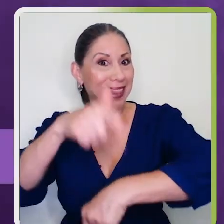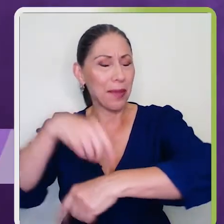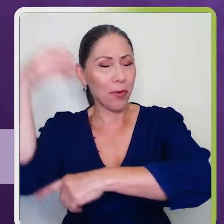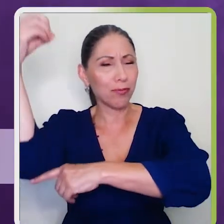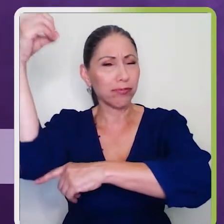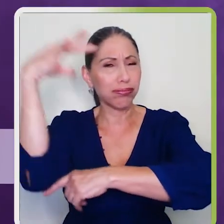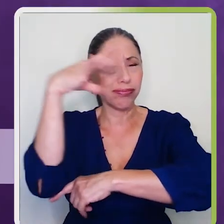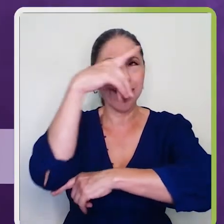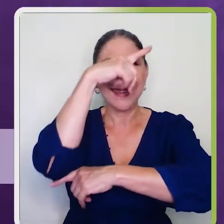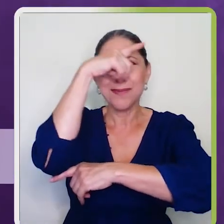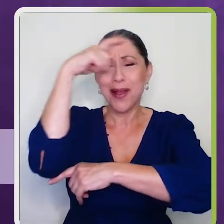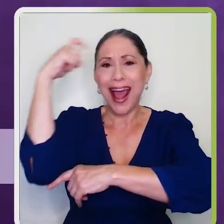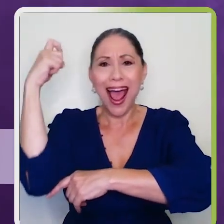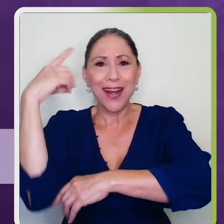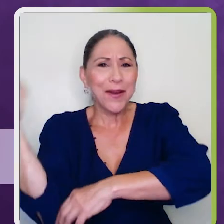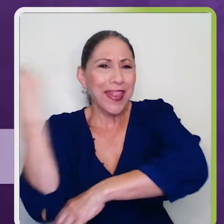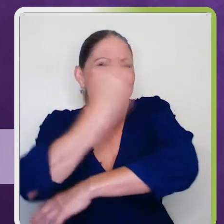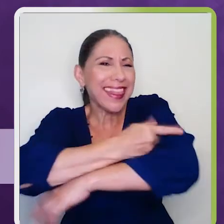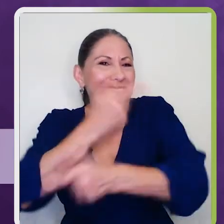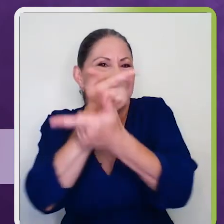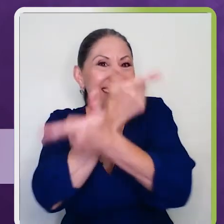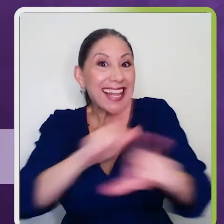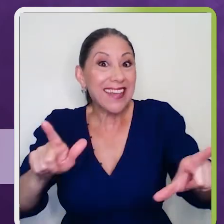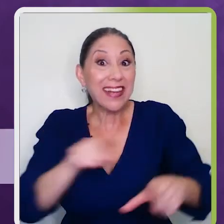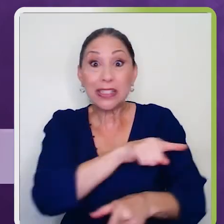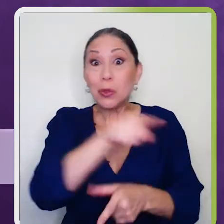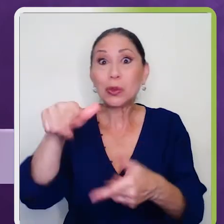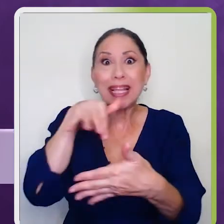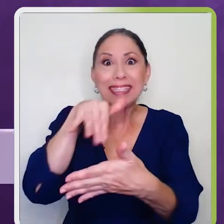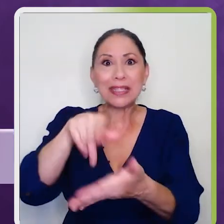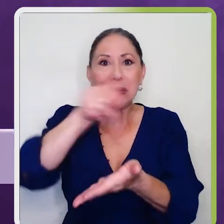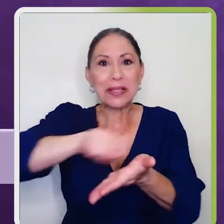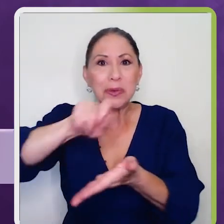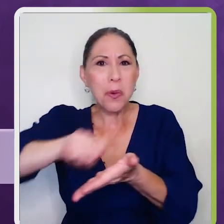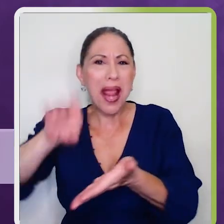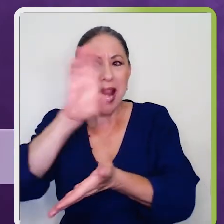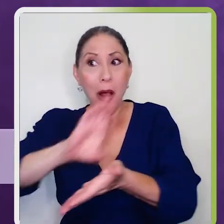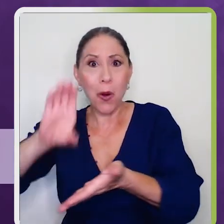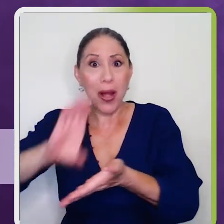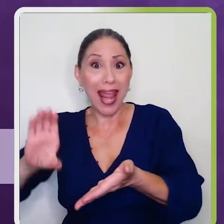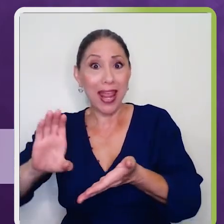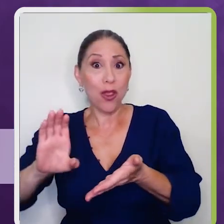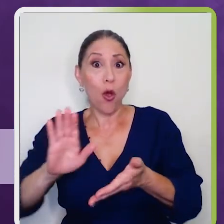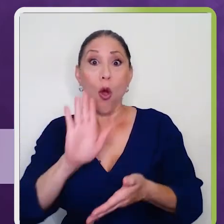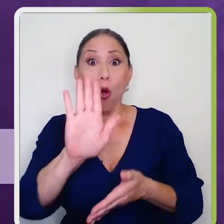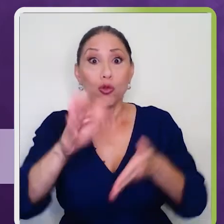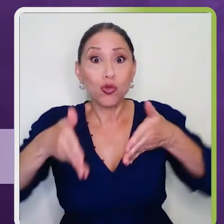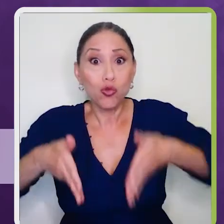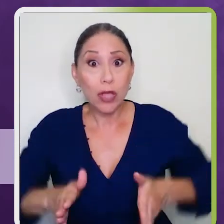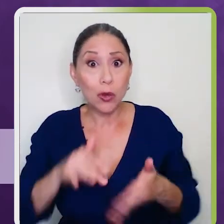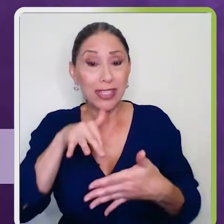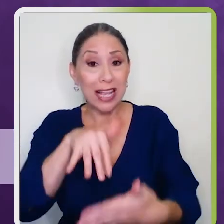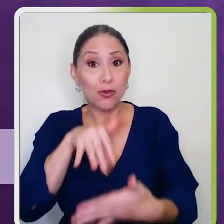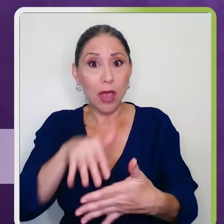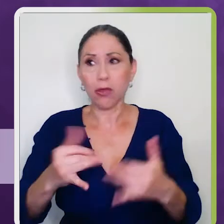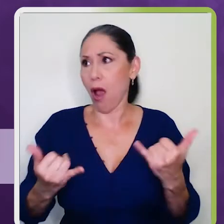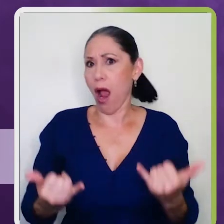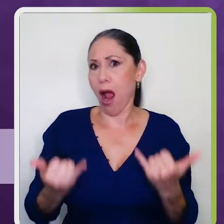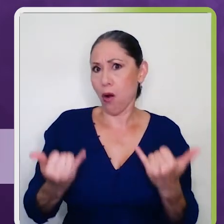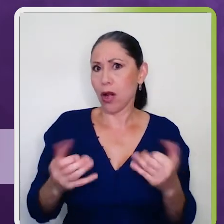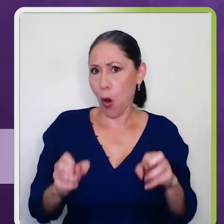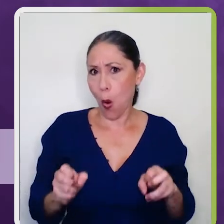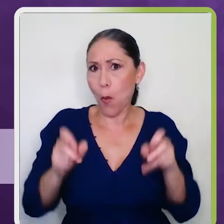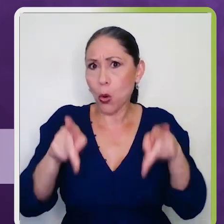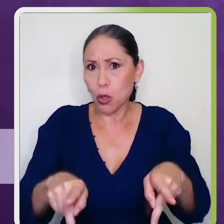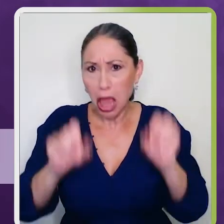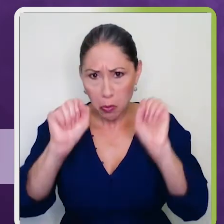Aproveche la temporada de verano, los días libres, quienes están en la escuela, en el colegio o tienen a sus hijos estudiando y ahora tienen